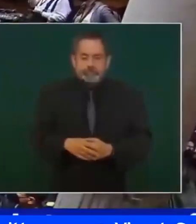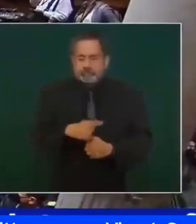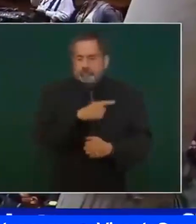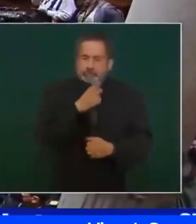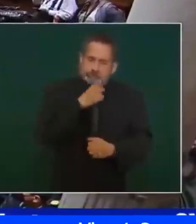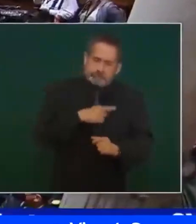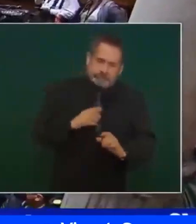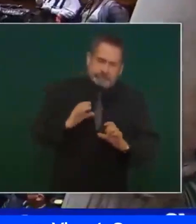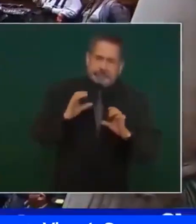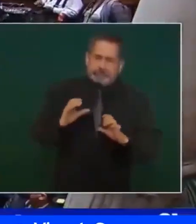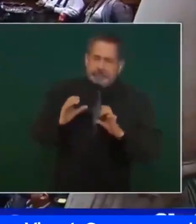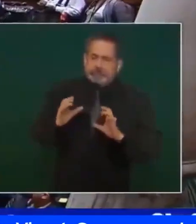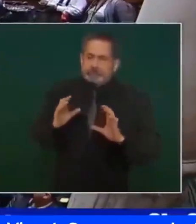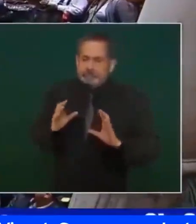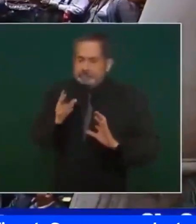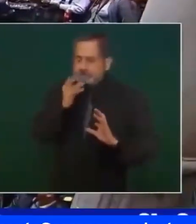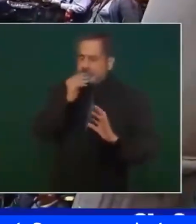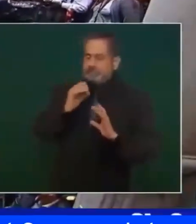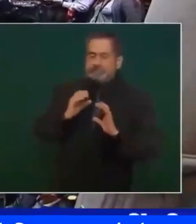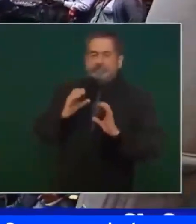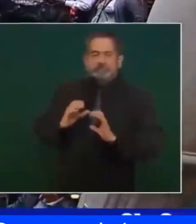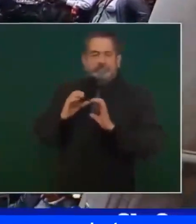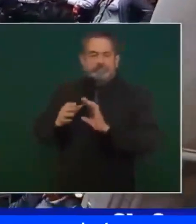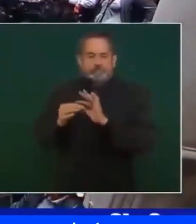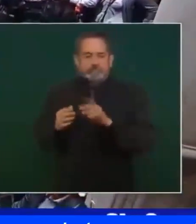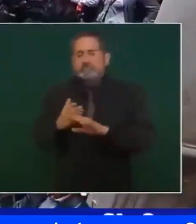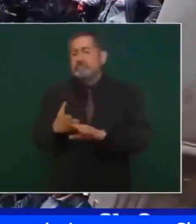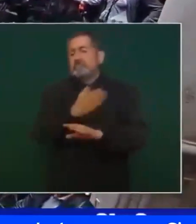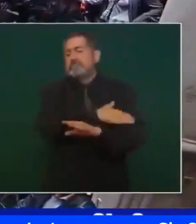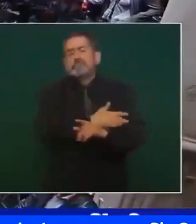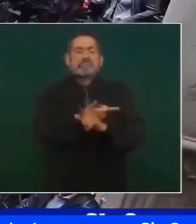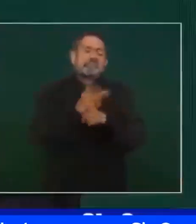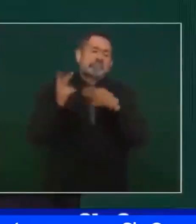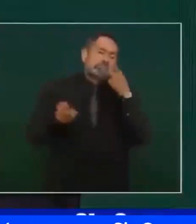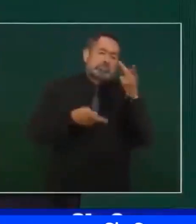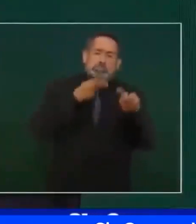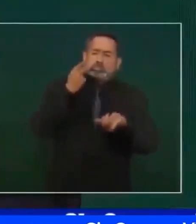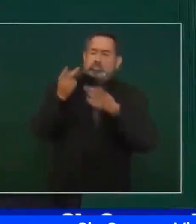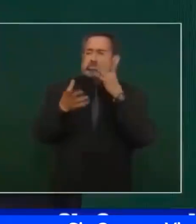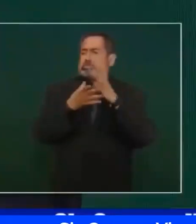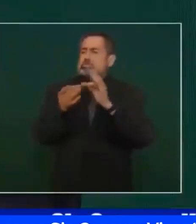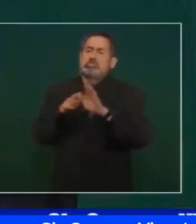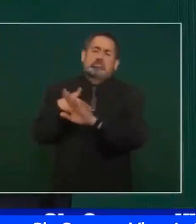medirse, tienen que autolimitarse. Antes no.